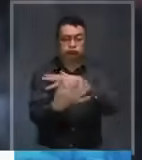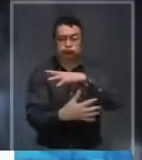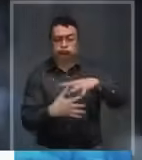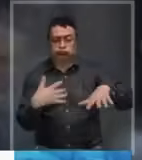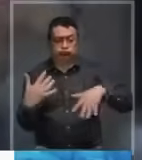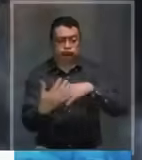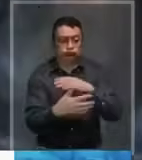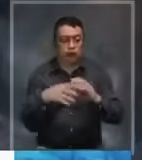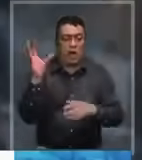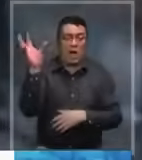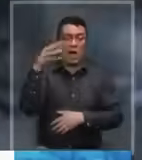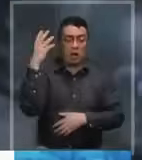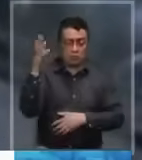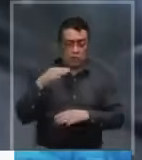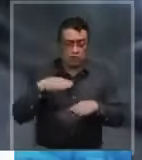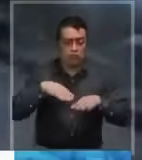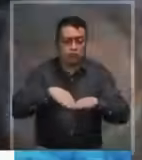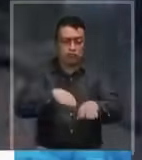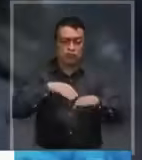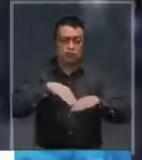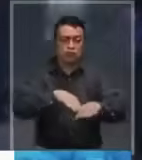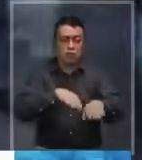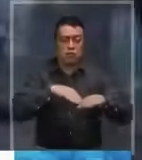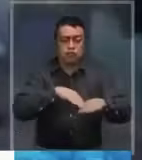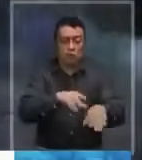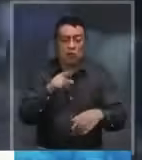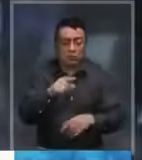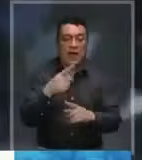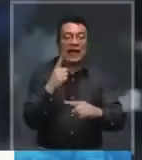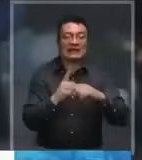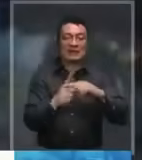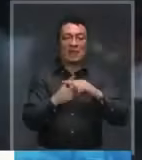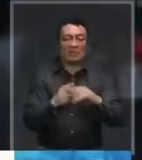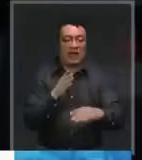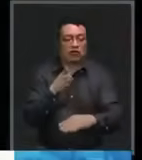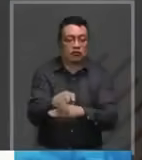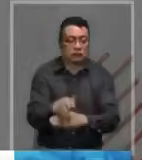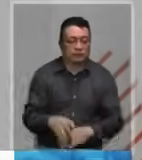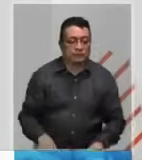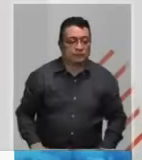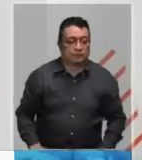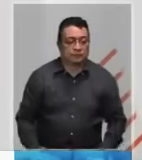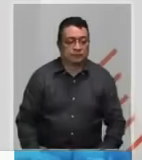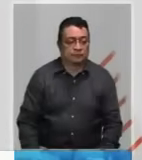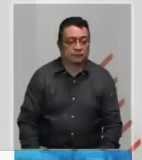paso de ambulancias entre los miles de asistentes al cementerio.